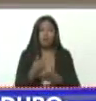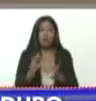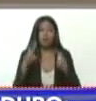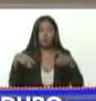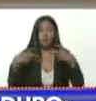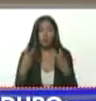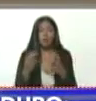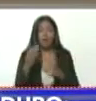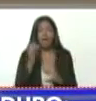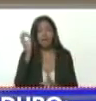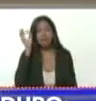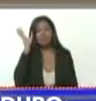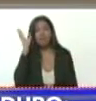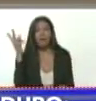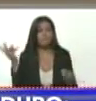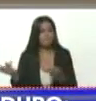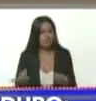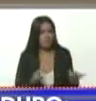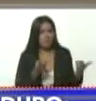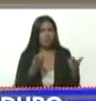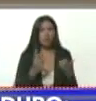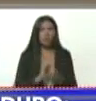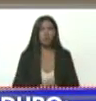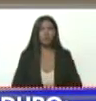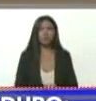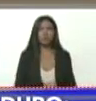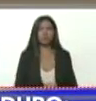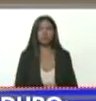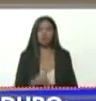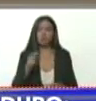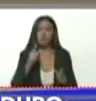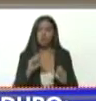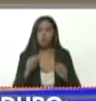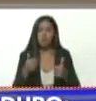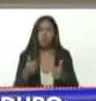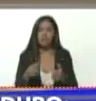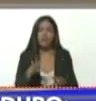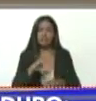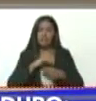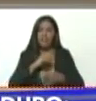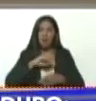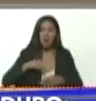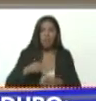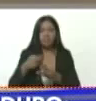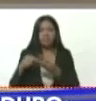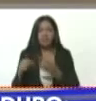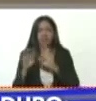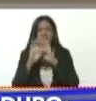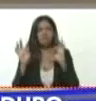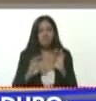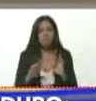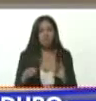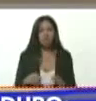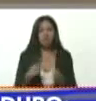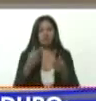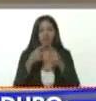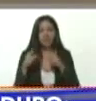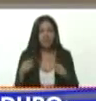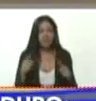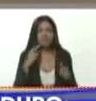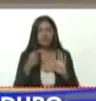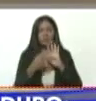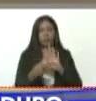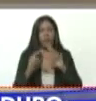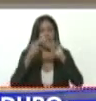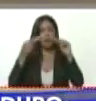ideas, nuevas propuestas, bienvenido. El punto de partida es aceptar nuestras divergencias, nuestras diferencias y buscar la